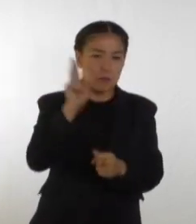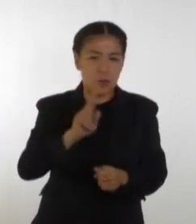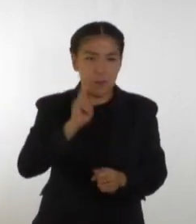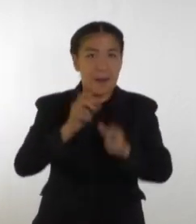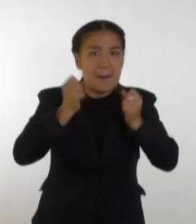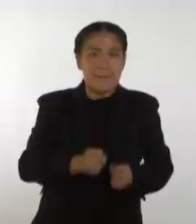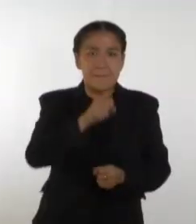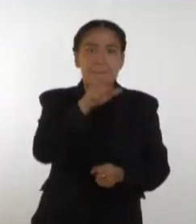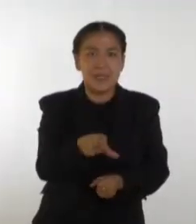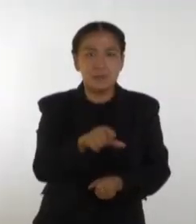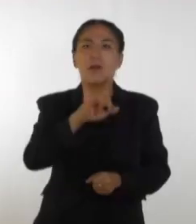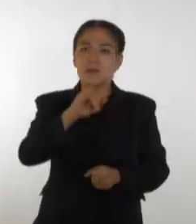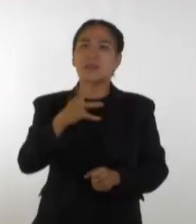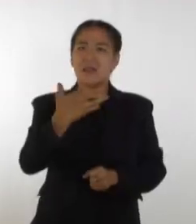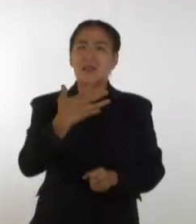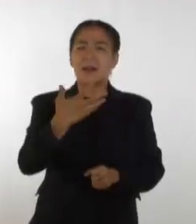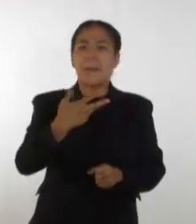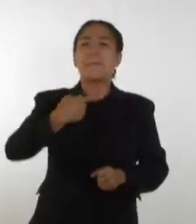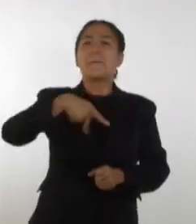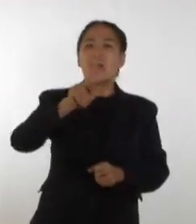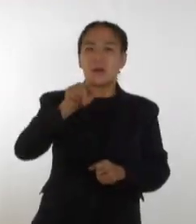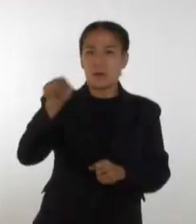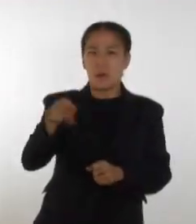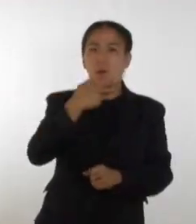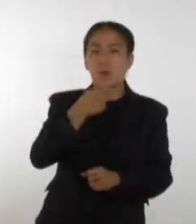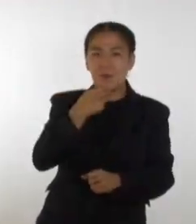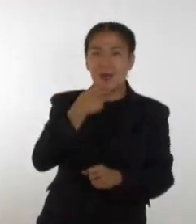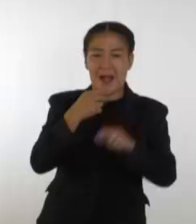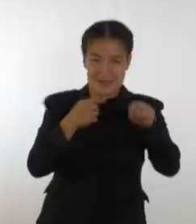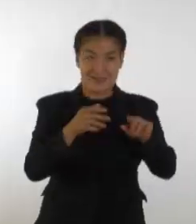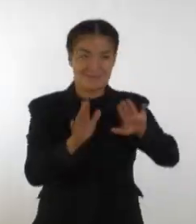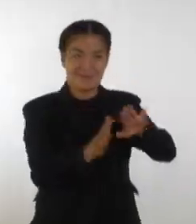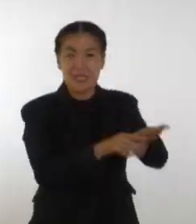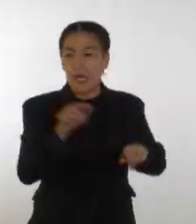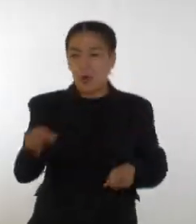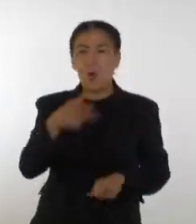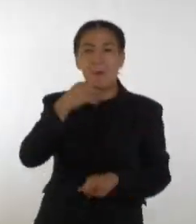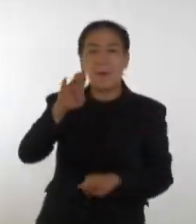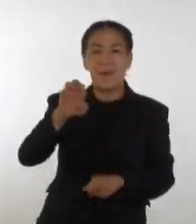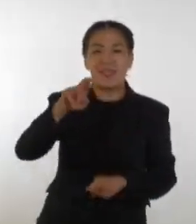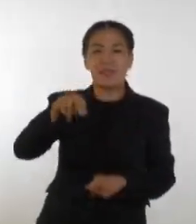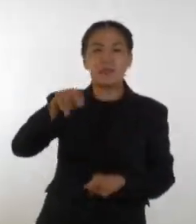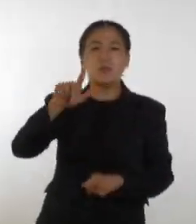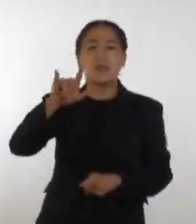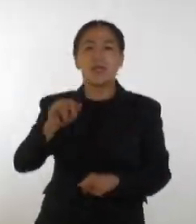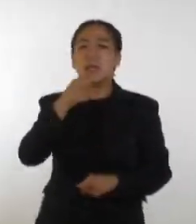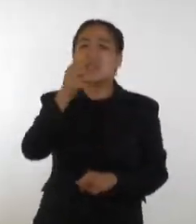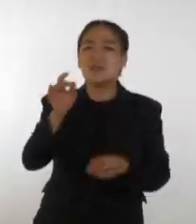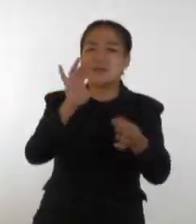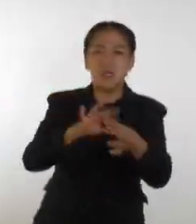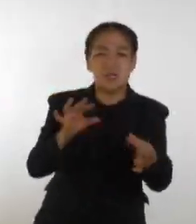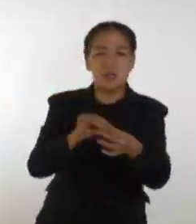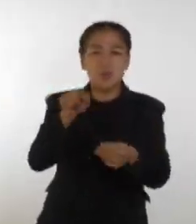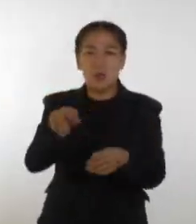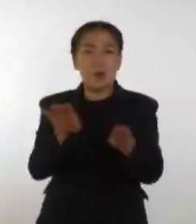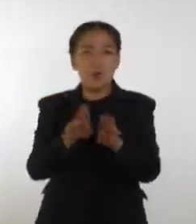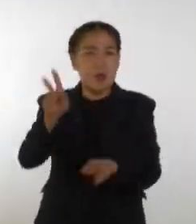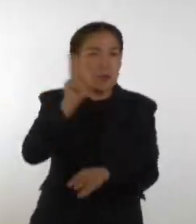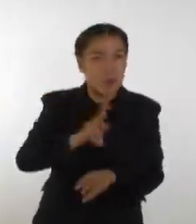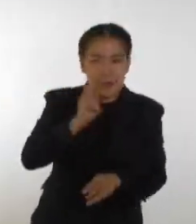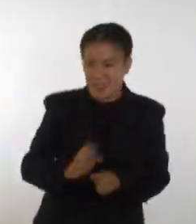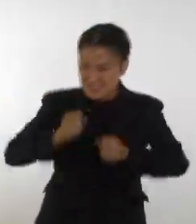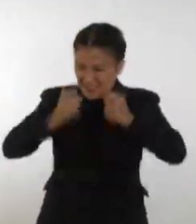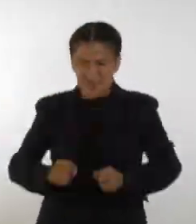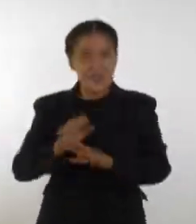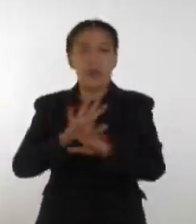misma probabilidad. Y desde Bernoulli ya entendemos que hay fenómenos donde no hay cosas